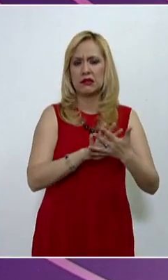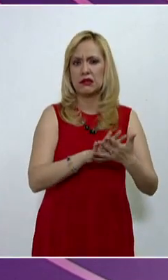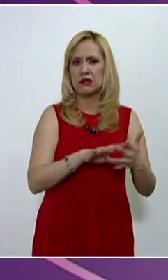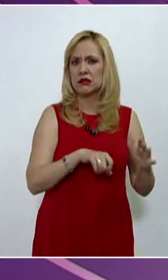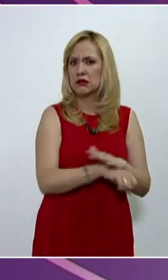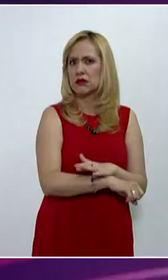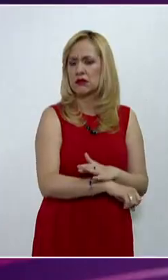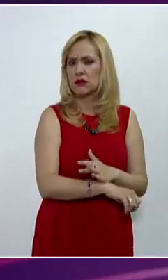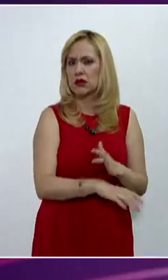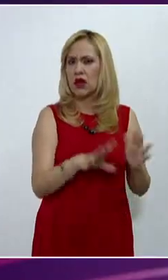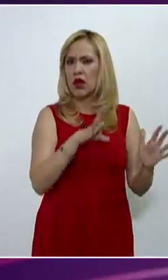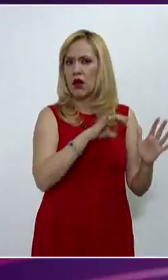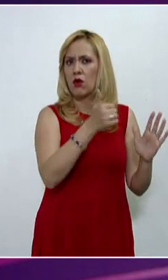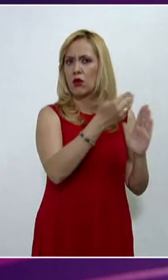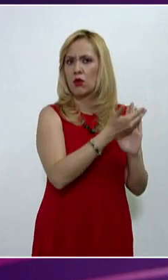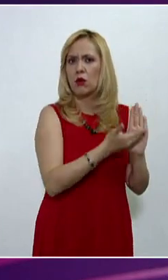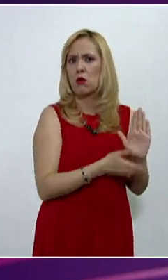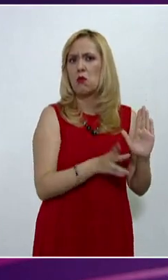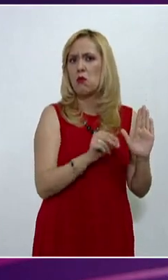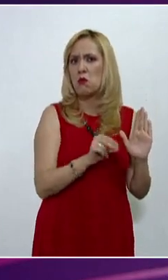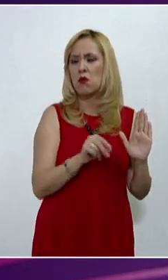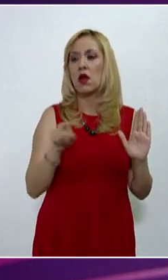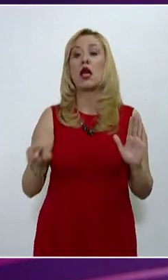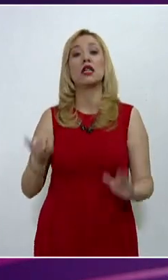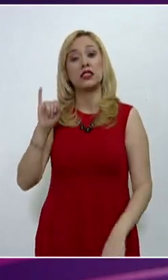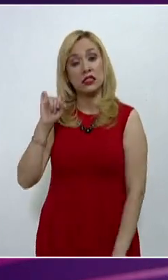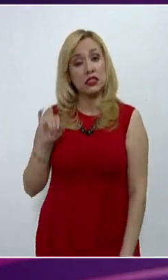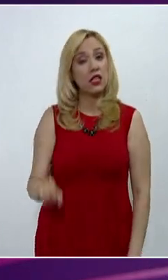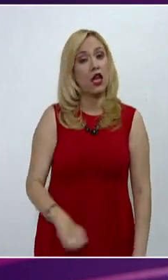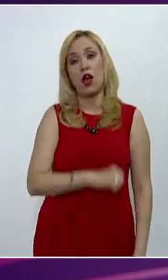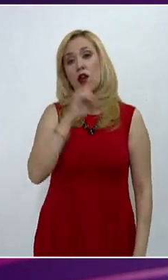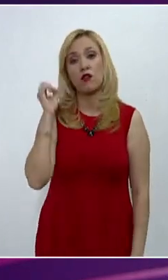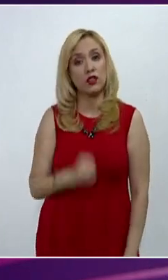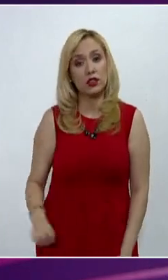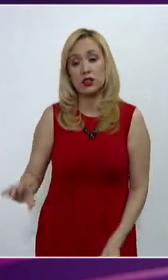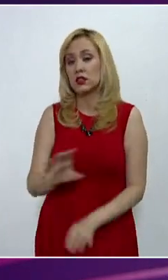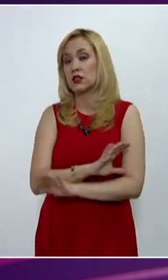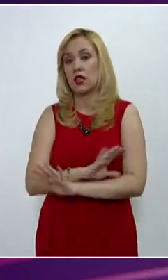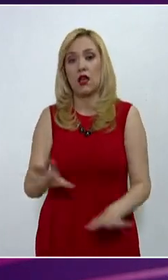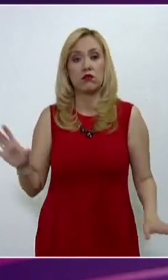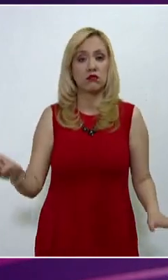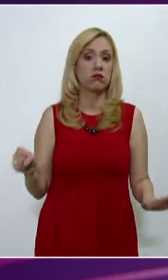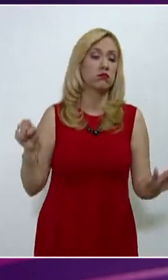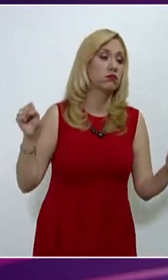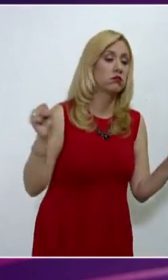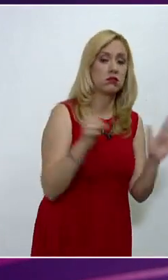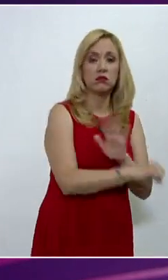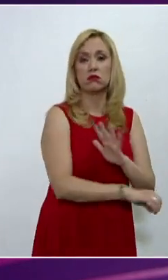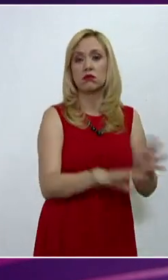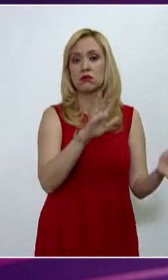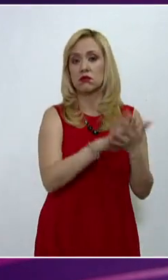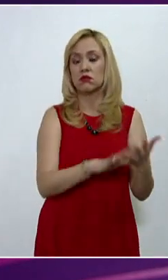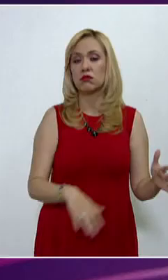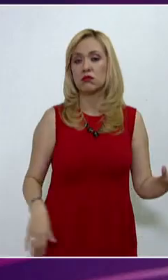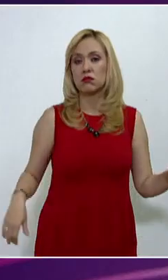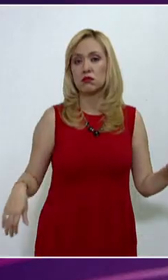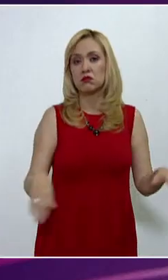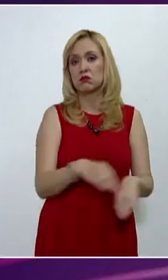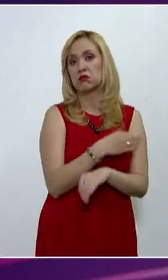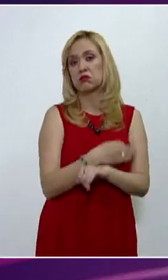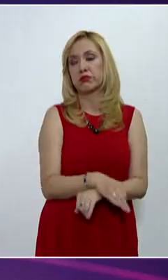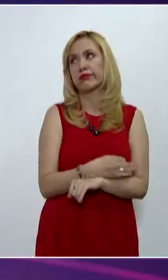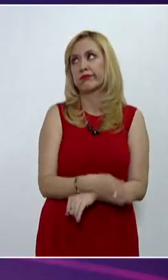de delitos que sí o sí, a partir de la vinculación a proceso, ameritarán que la persona los